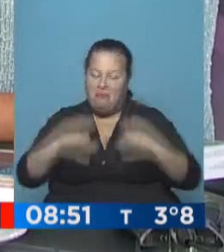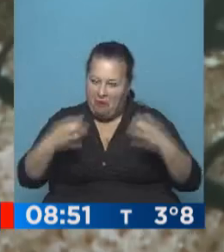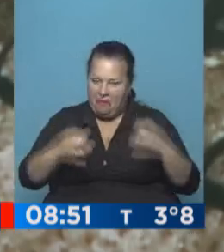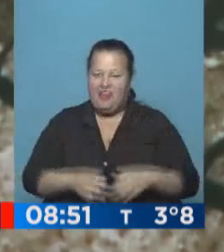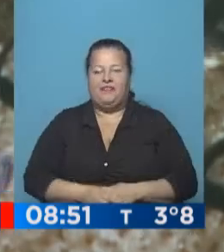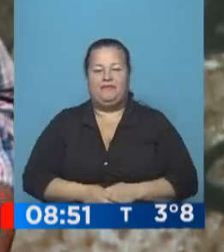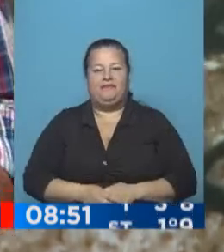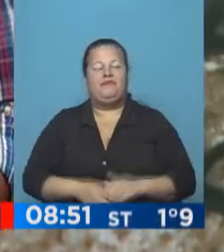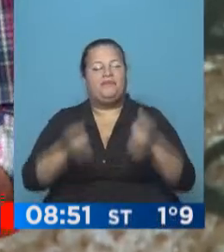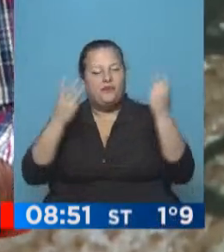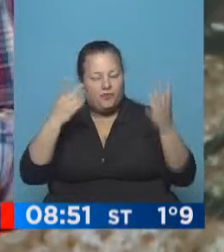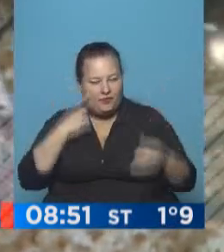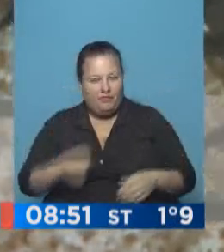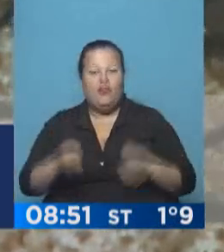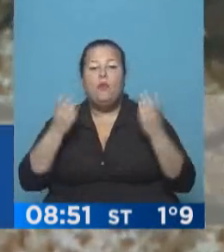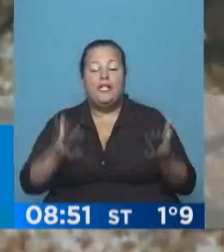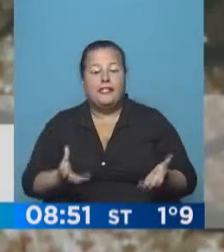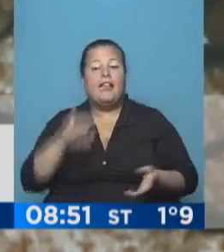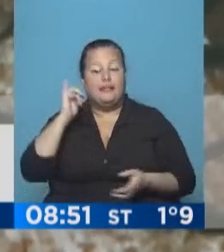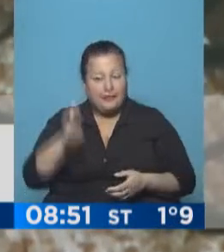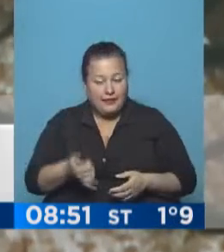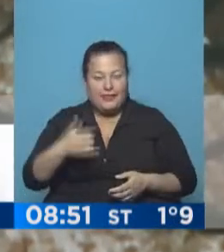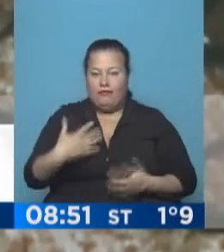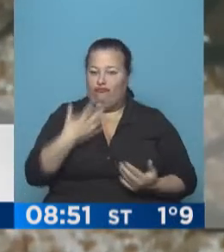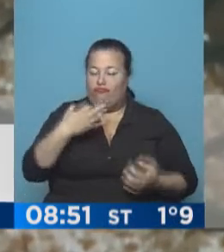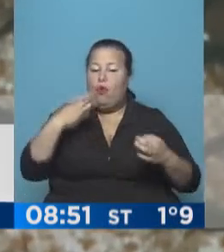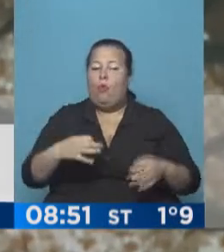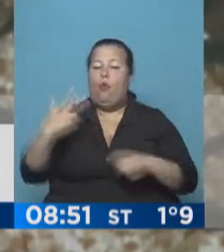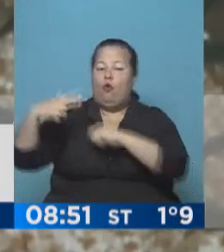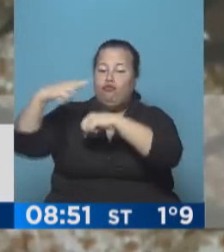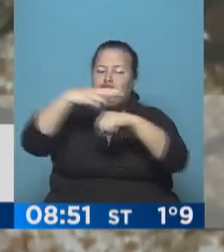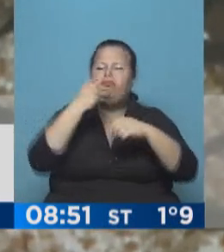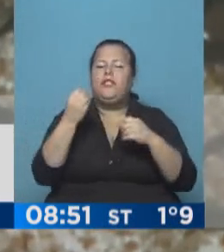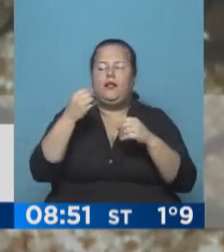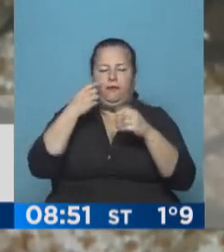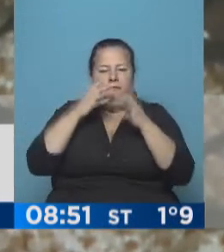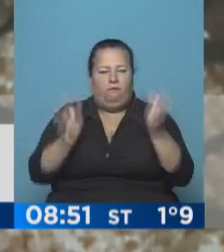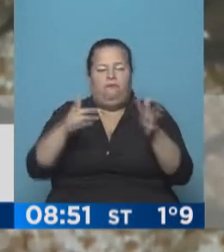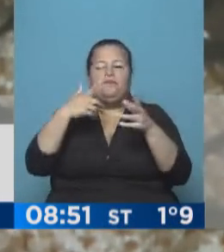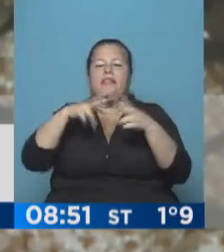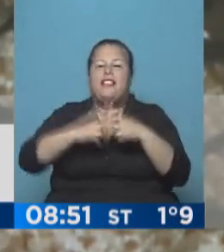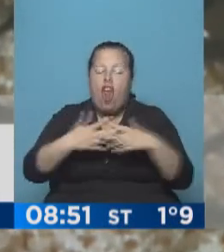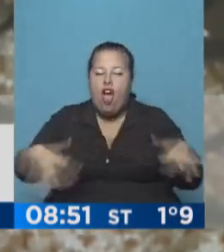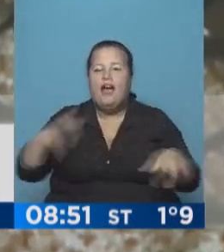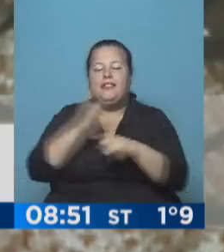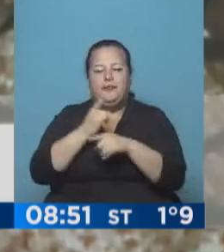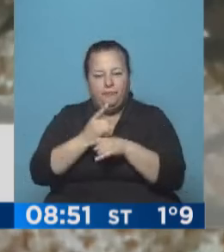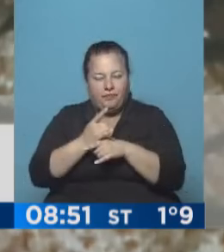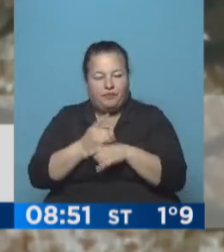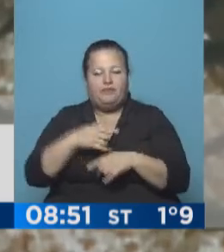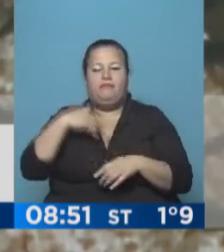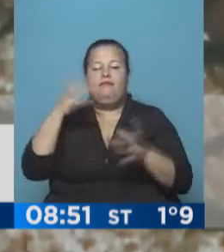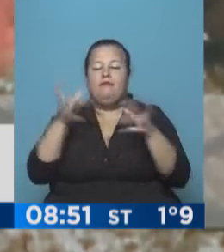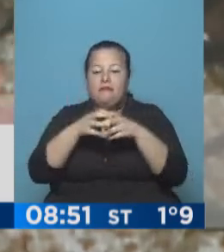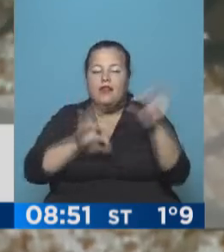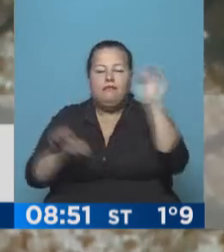bien muy buenos días cómo están la verdad que es un lujo tenemos un dron que lo que hace es abrir un paquete tecnológico que normalmente viene cerrado de afuera